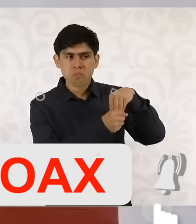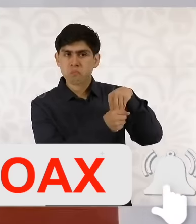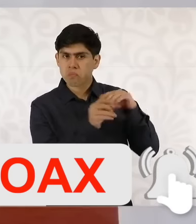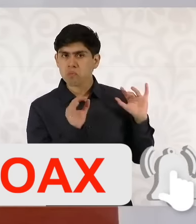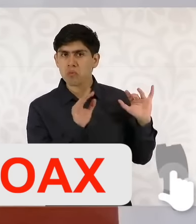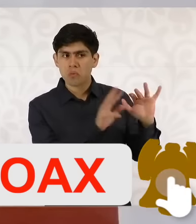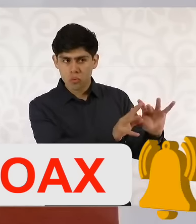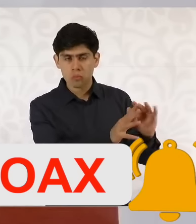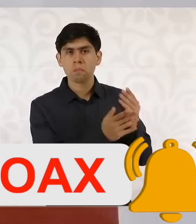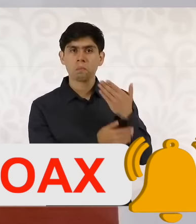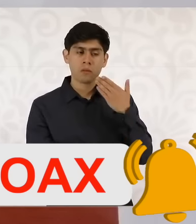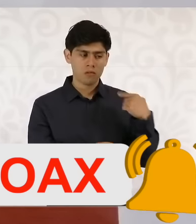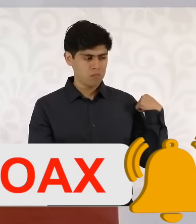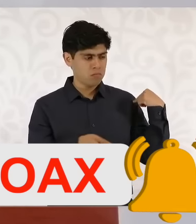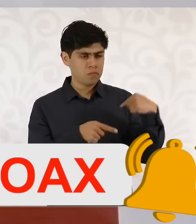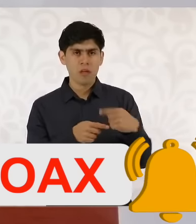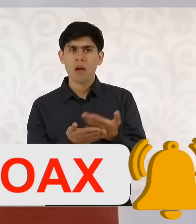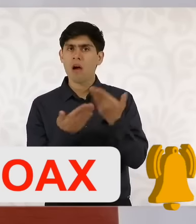no lo llenaron.